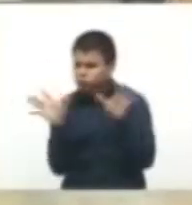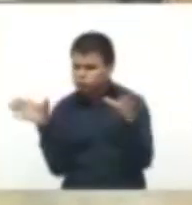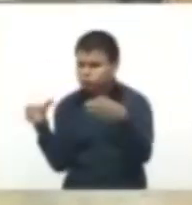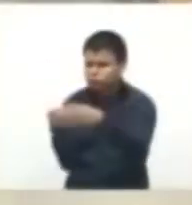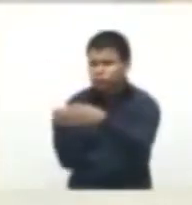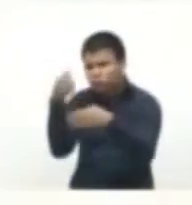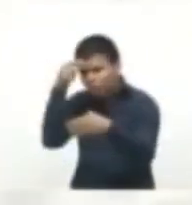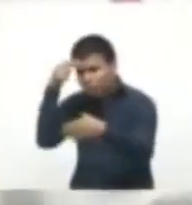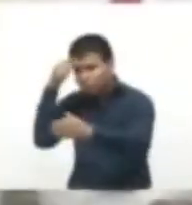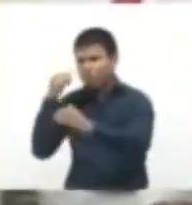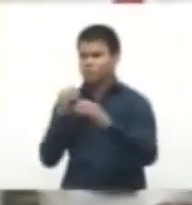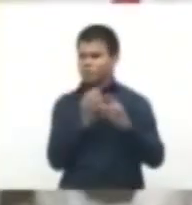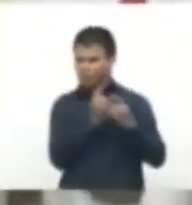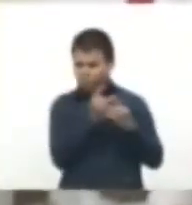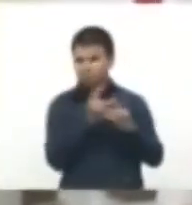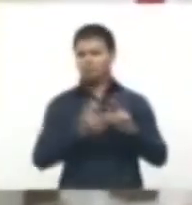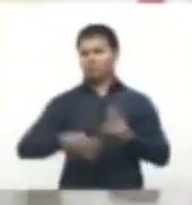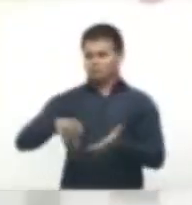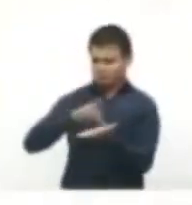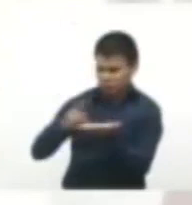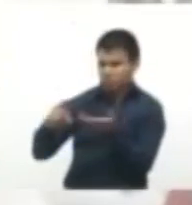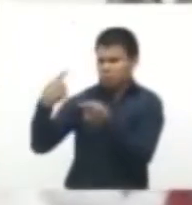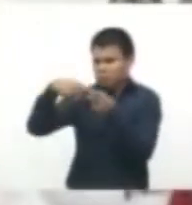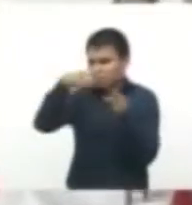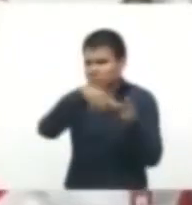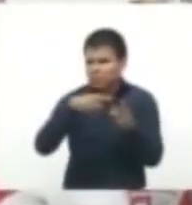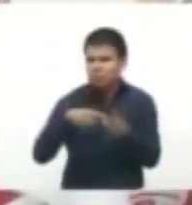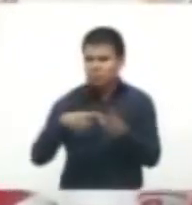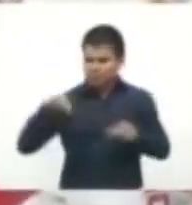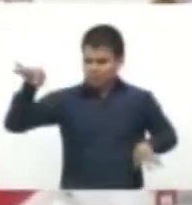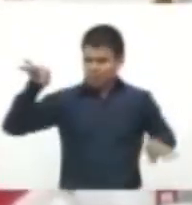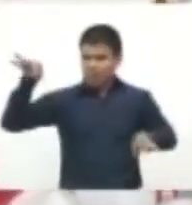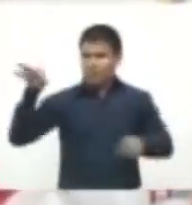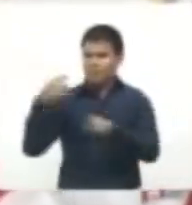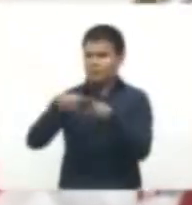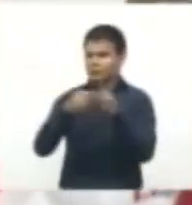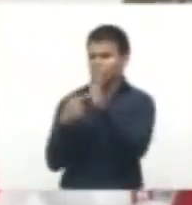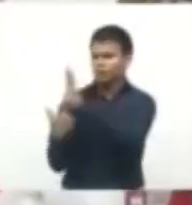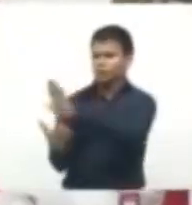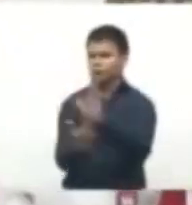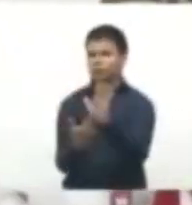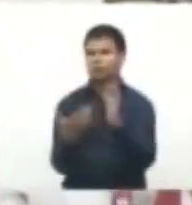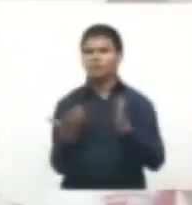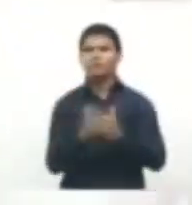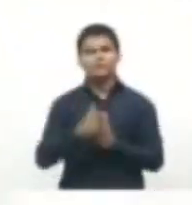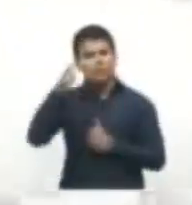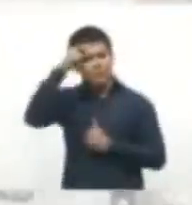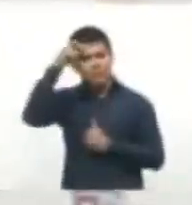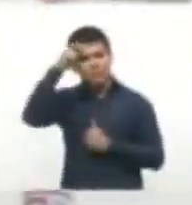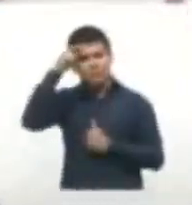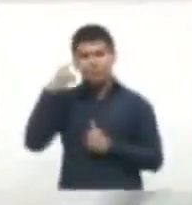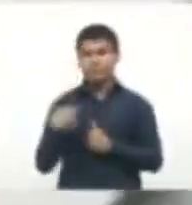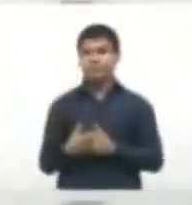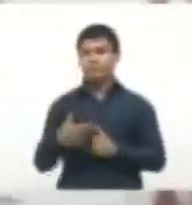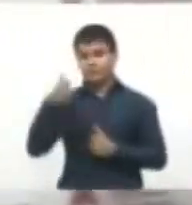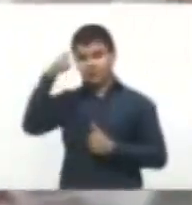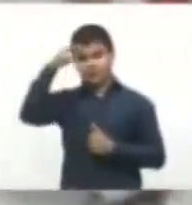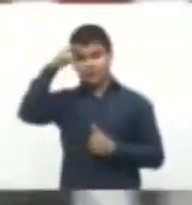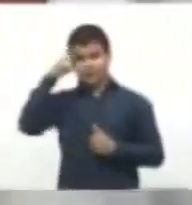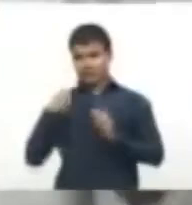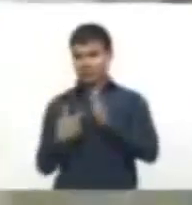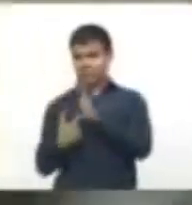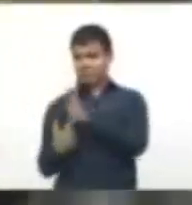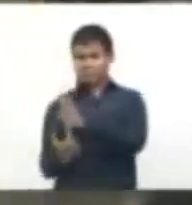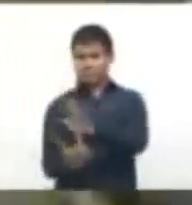reinas, danzas, grupos de millos y disfraces para deleitar a los costeros en el desfile folclórico y en la noche de coronación. Las reinas demuestran sus actitudes